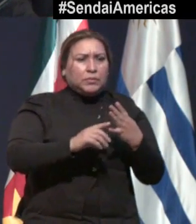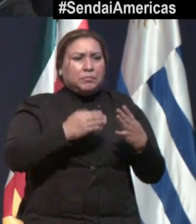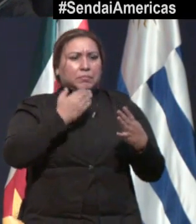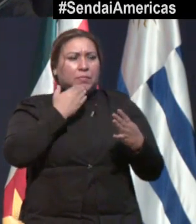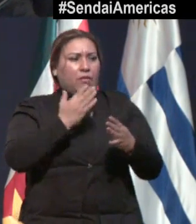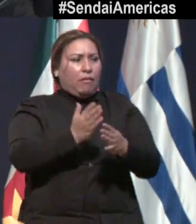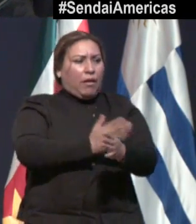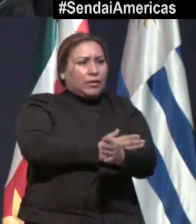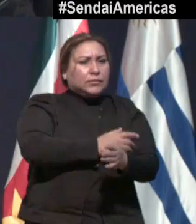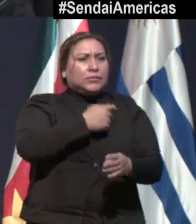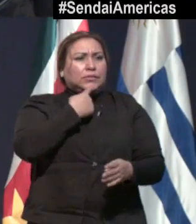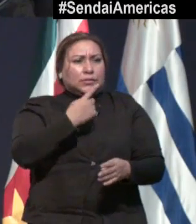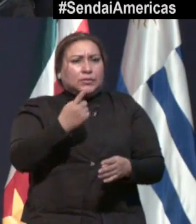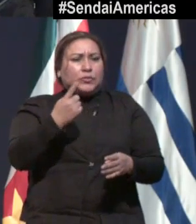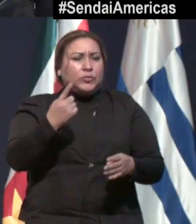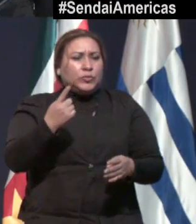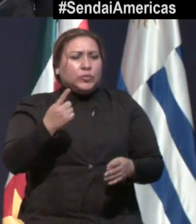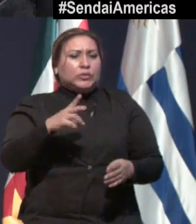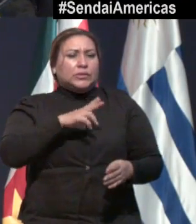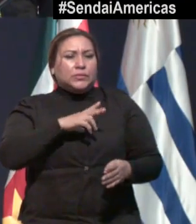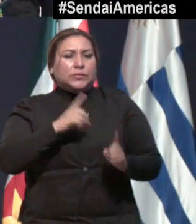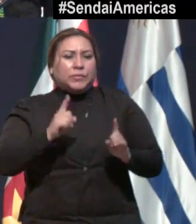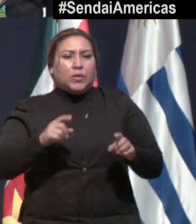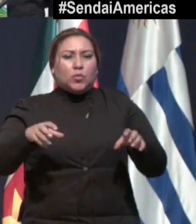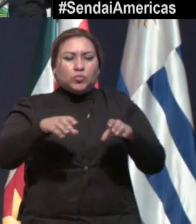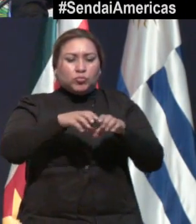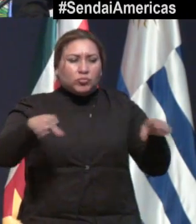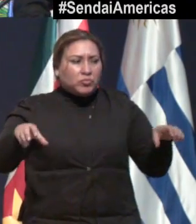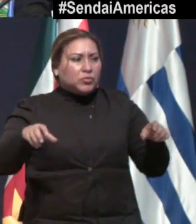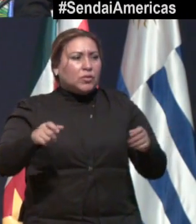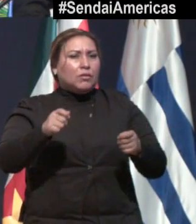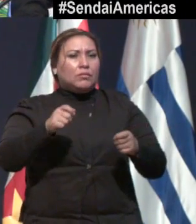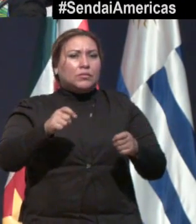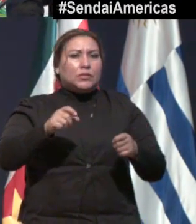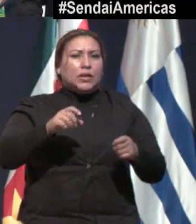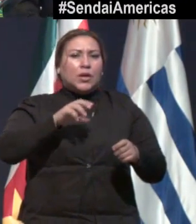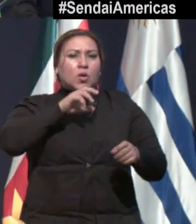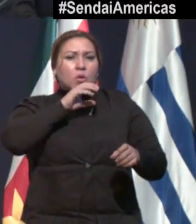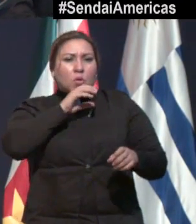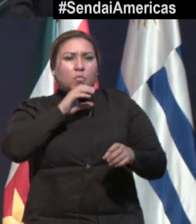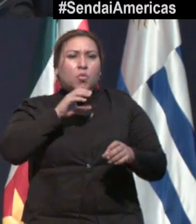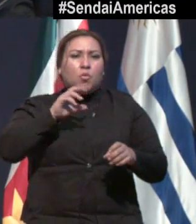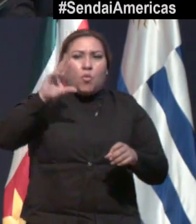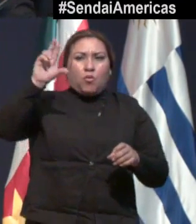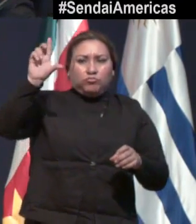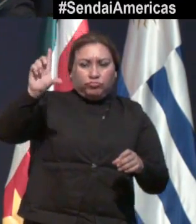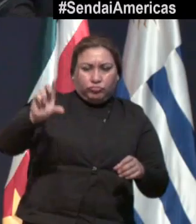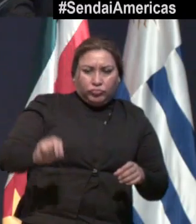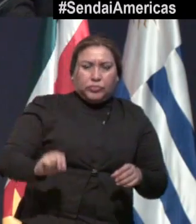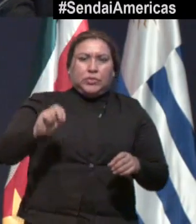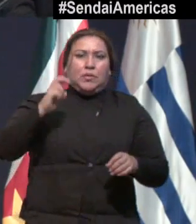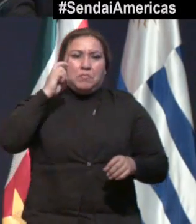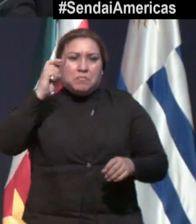eso déjenme comentarles que tendremos también un panel sobre la reducción del riesgo de desastres. Esto es una